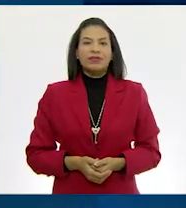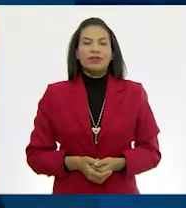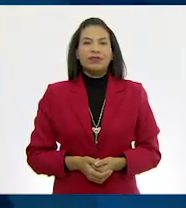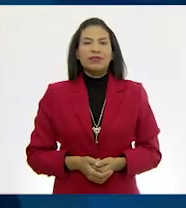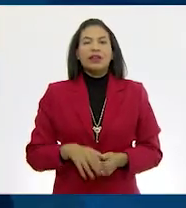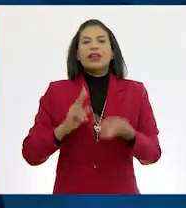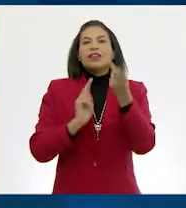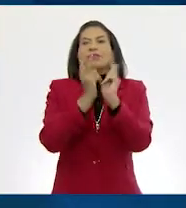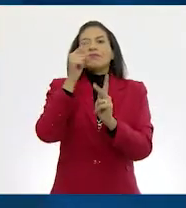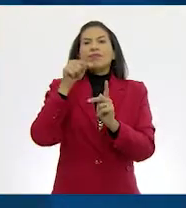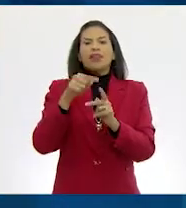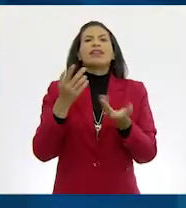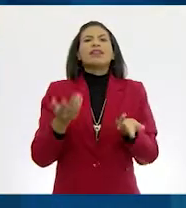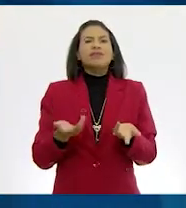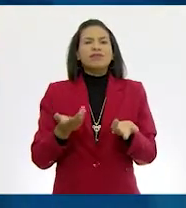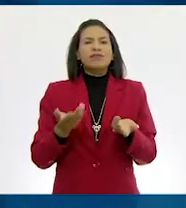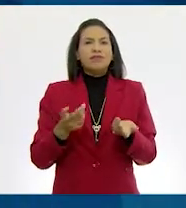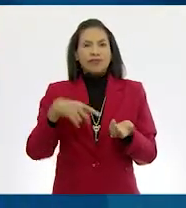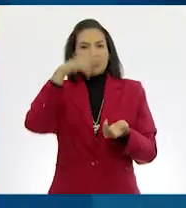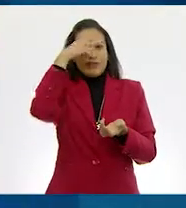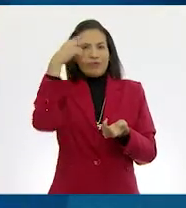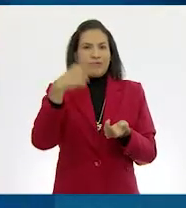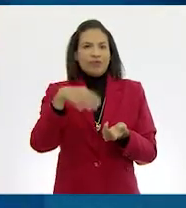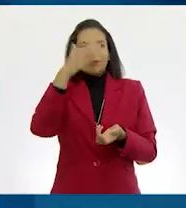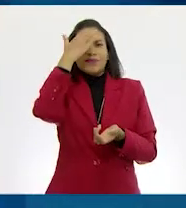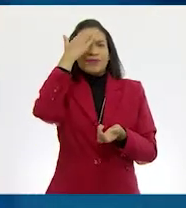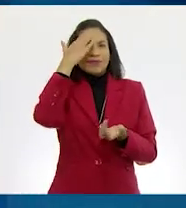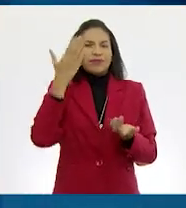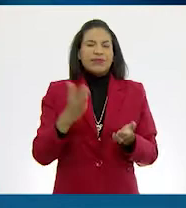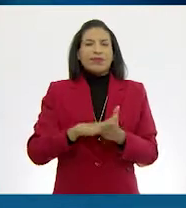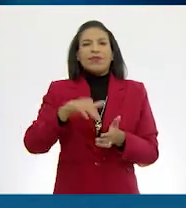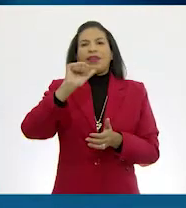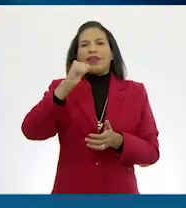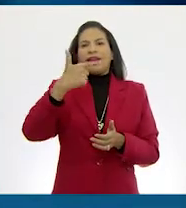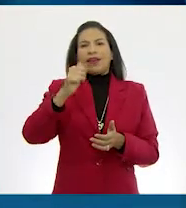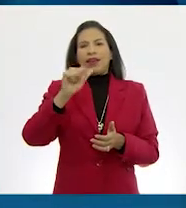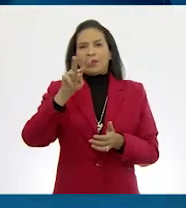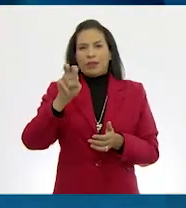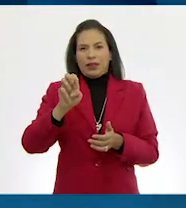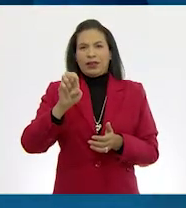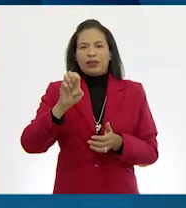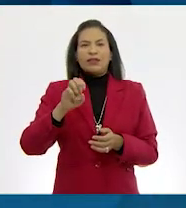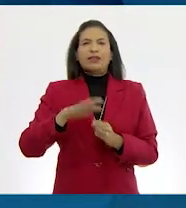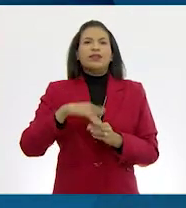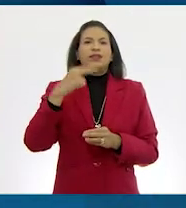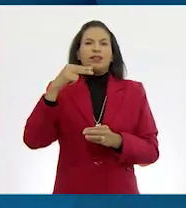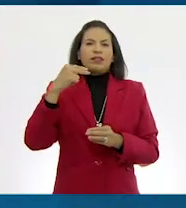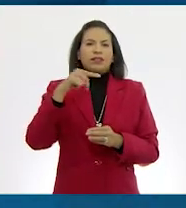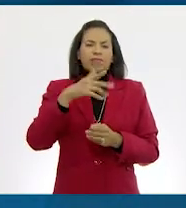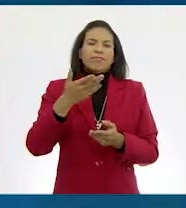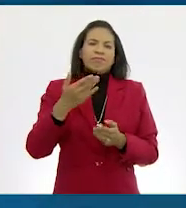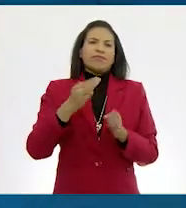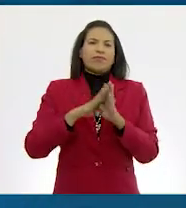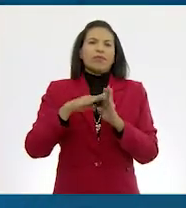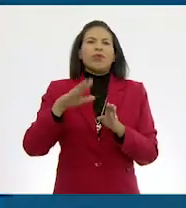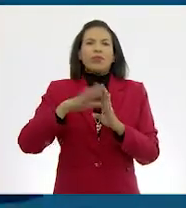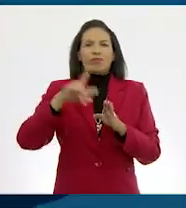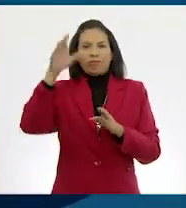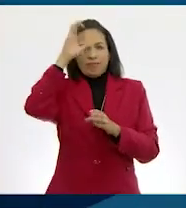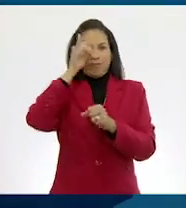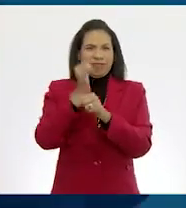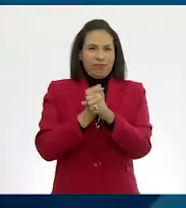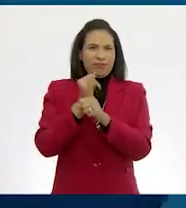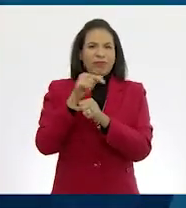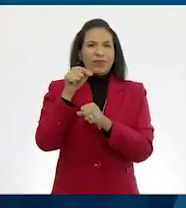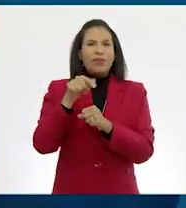son plantas que también en méxico se conocen como agaves que es un nombre genere su nombre genérico científico